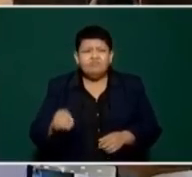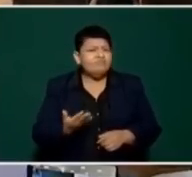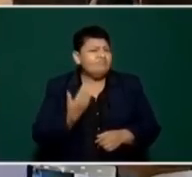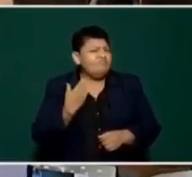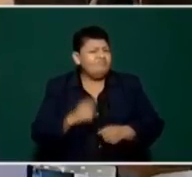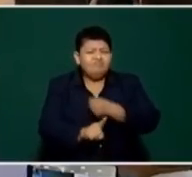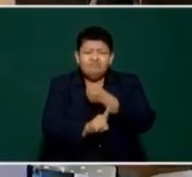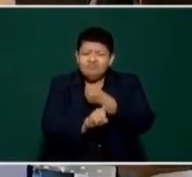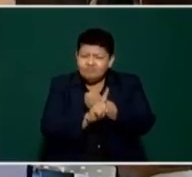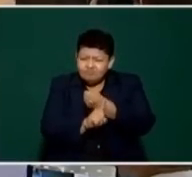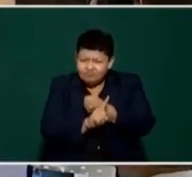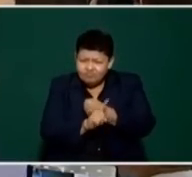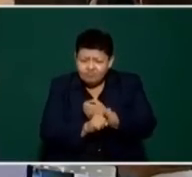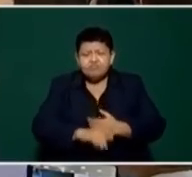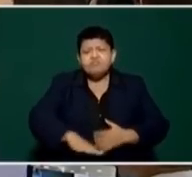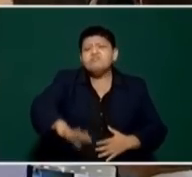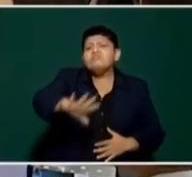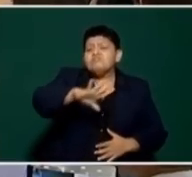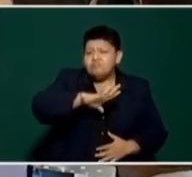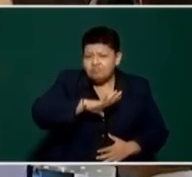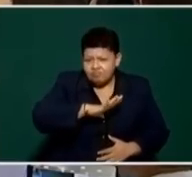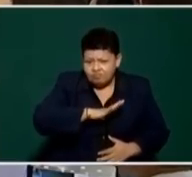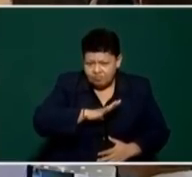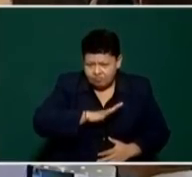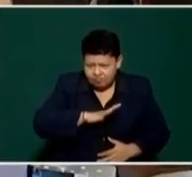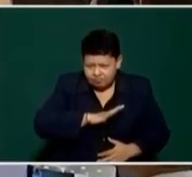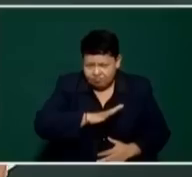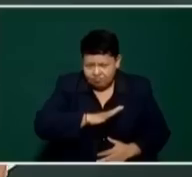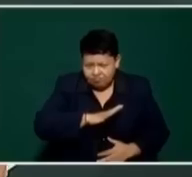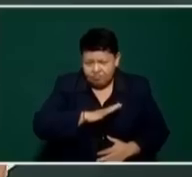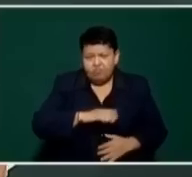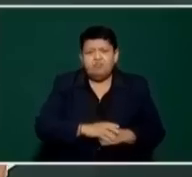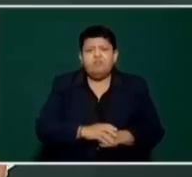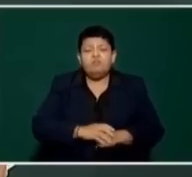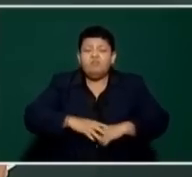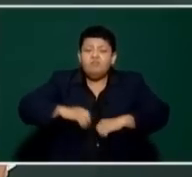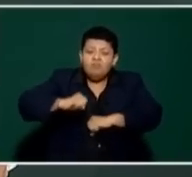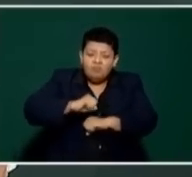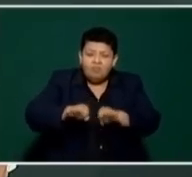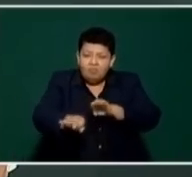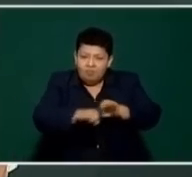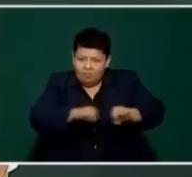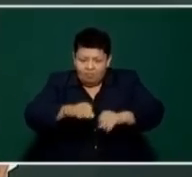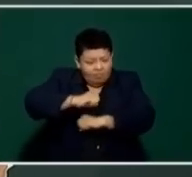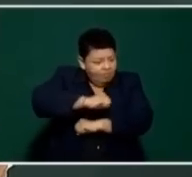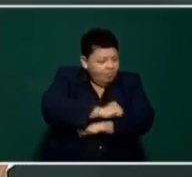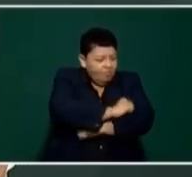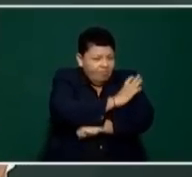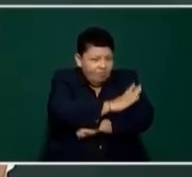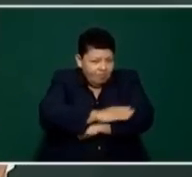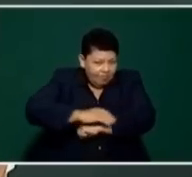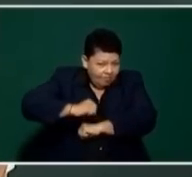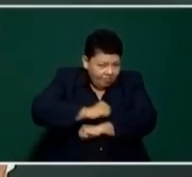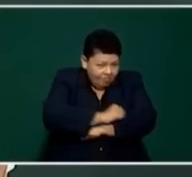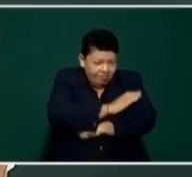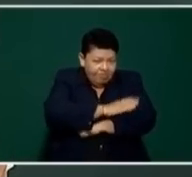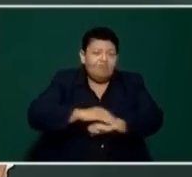habido en los servicios que se dan en la playa, principalmente